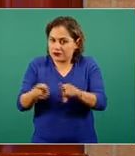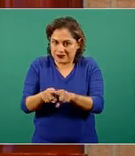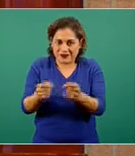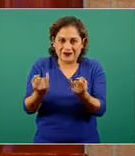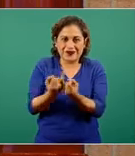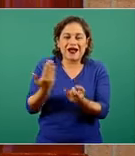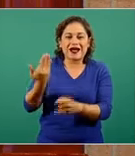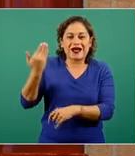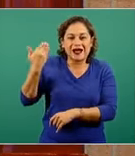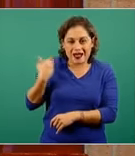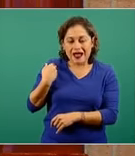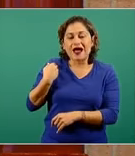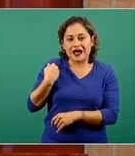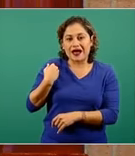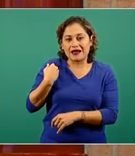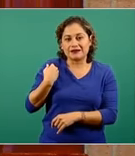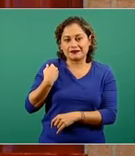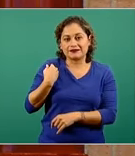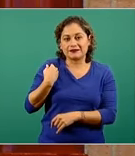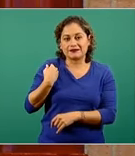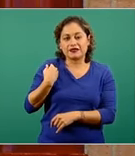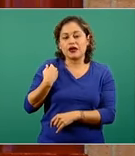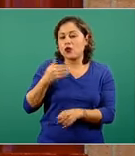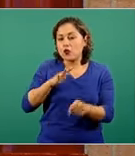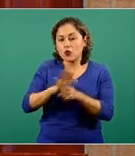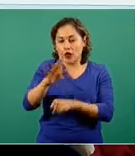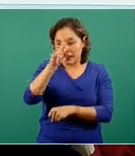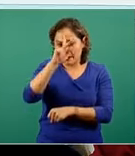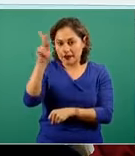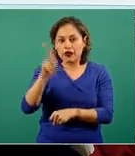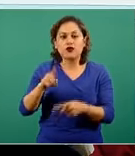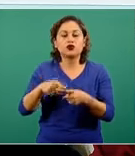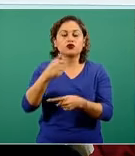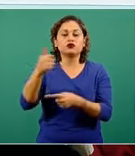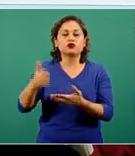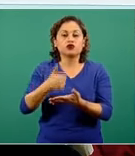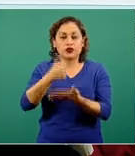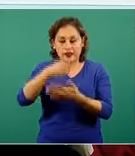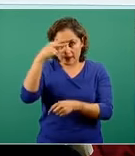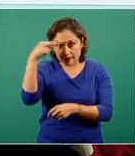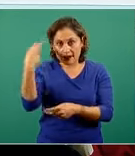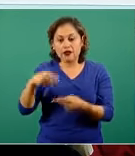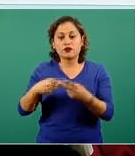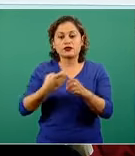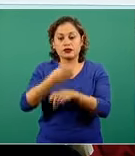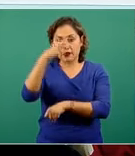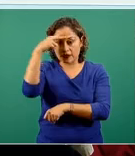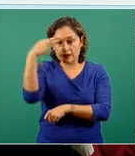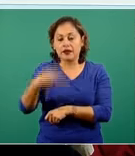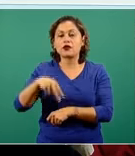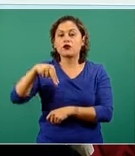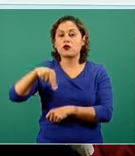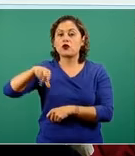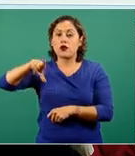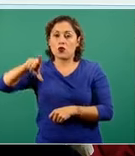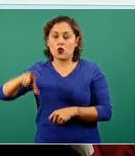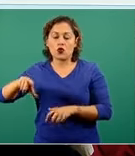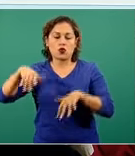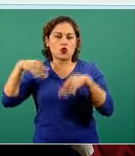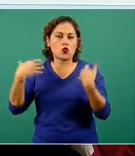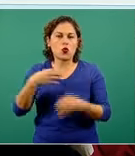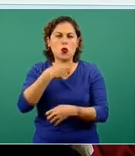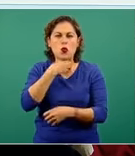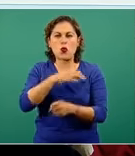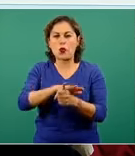para efectos de camas críticas: Ciudad de México, Estado de México y Nuevo León, pero que gracias a estas acciones que día con día se